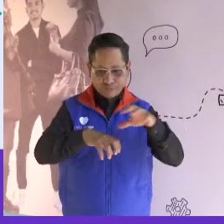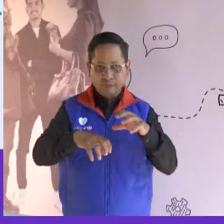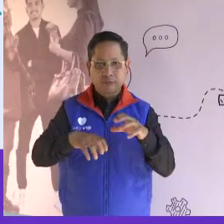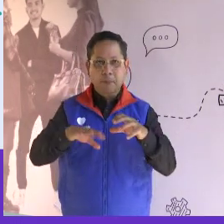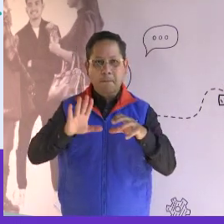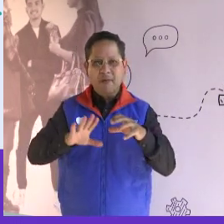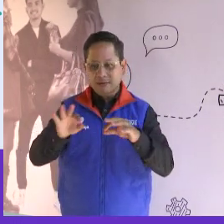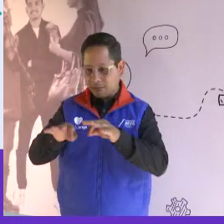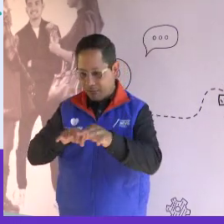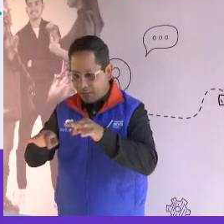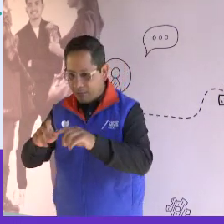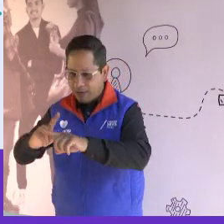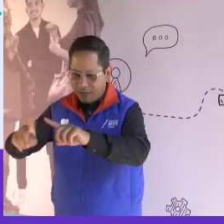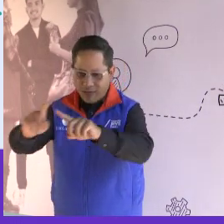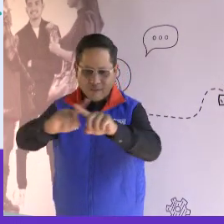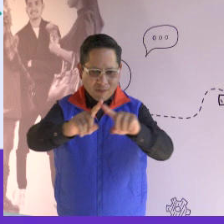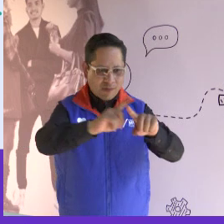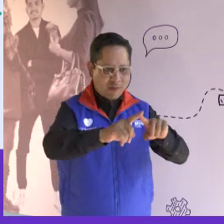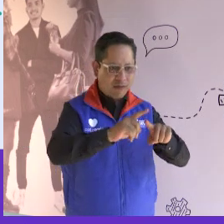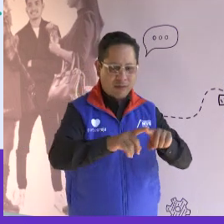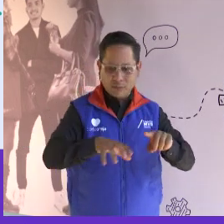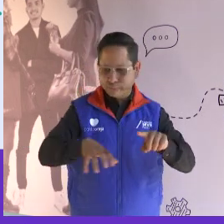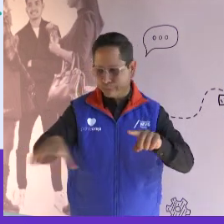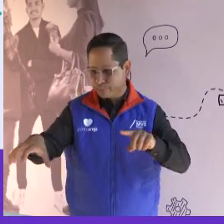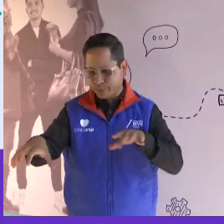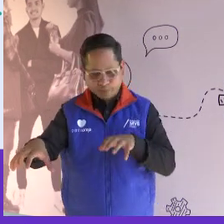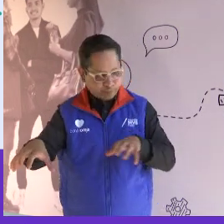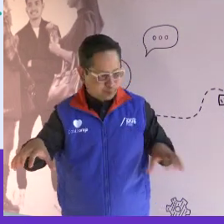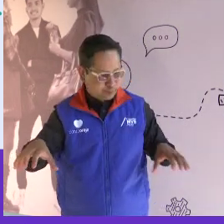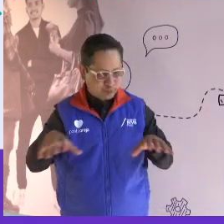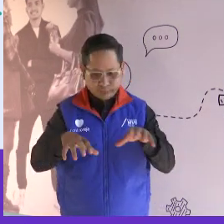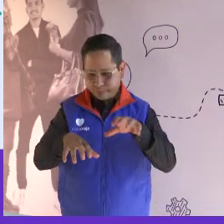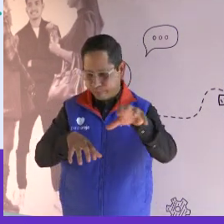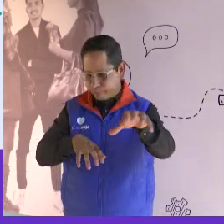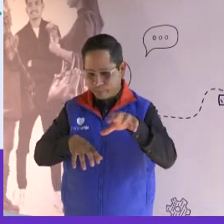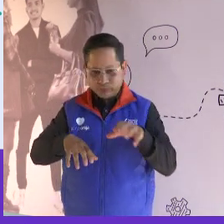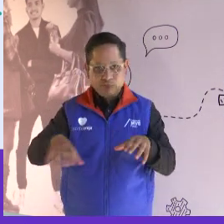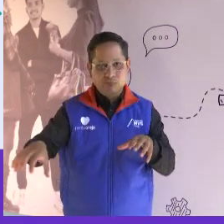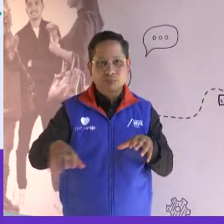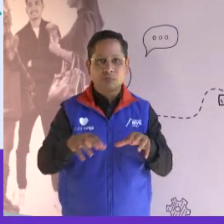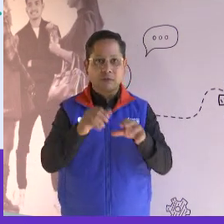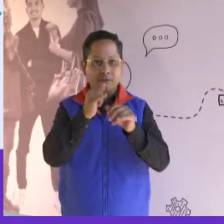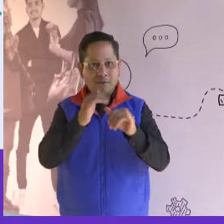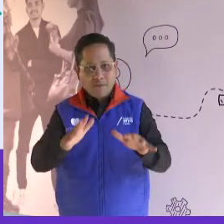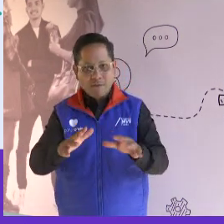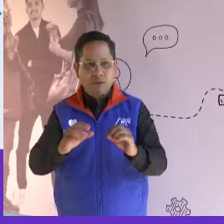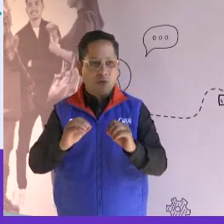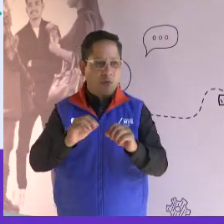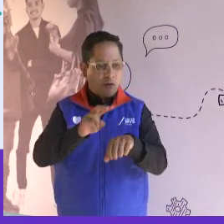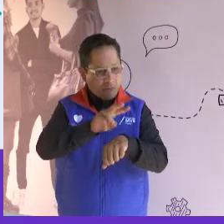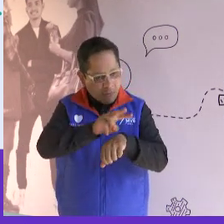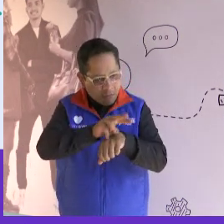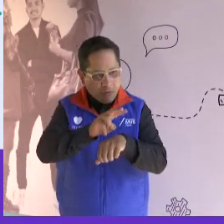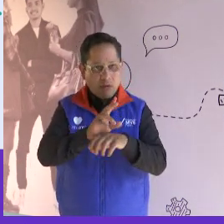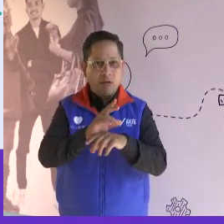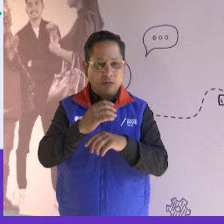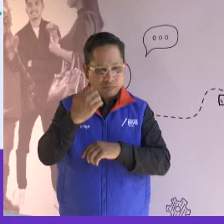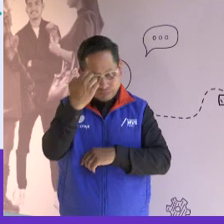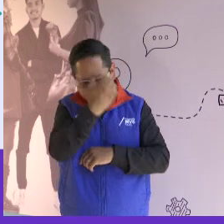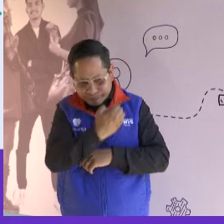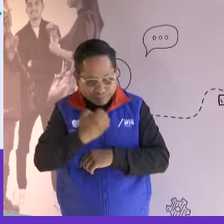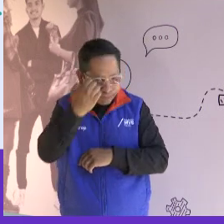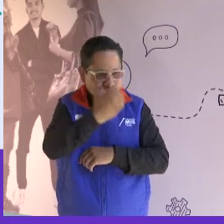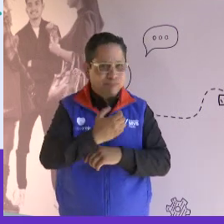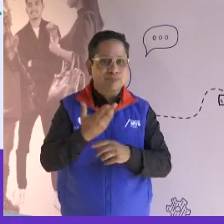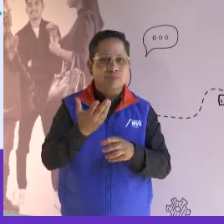rendición de cuentas, pero que lo hacían por separado. Es decir, acceso a la información, monitoreos, vigilancia del gasto,